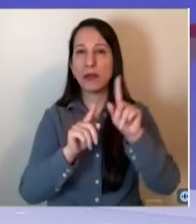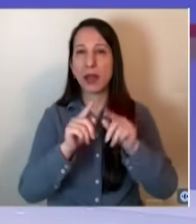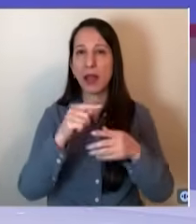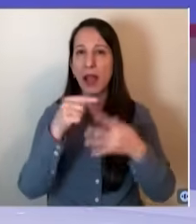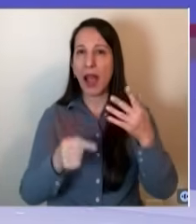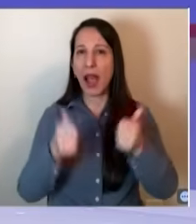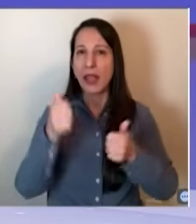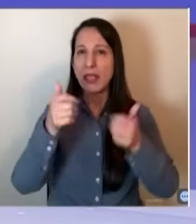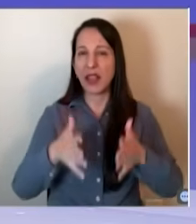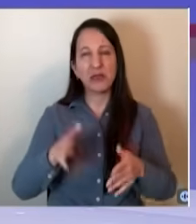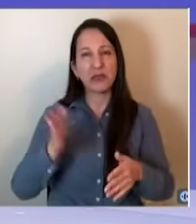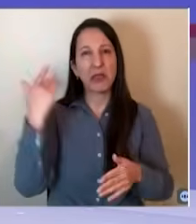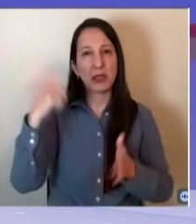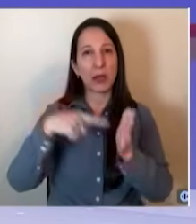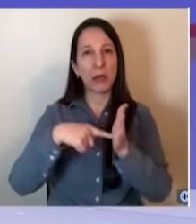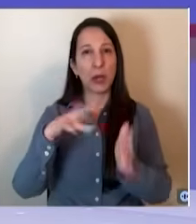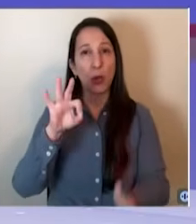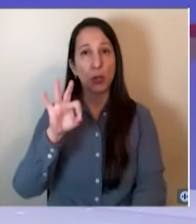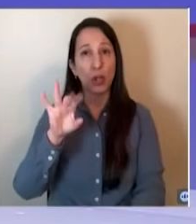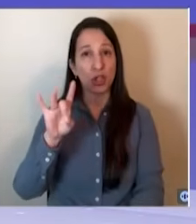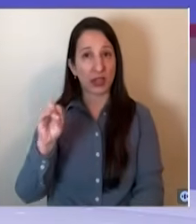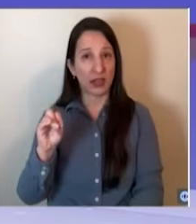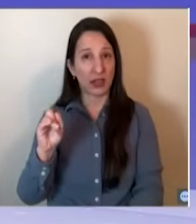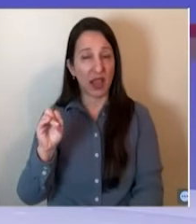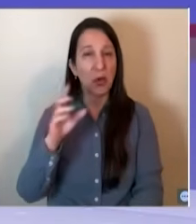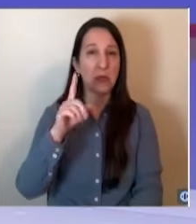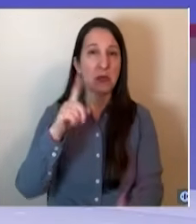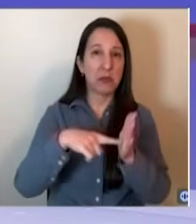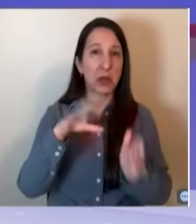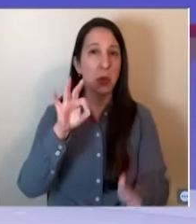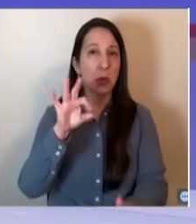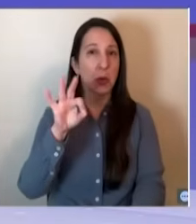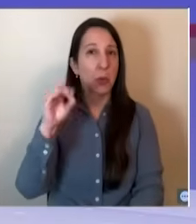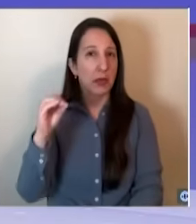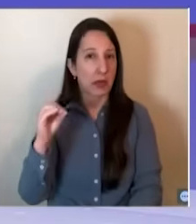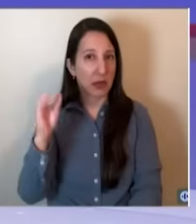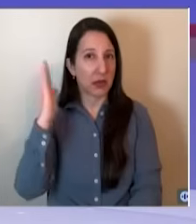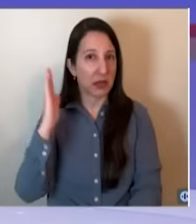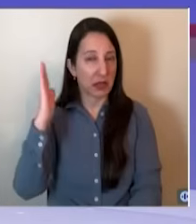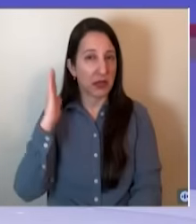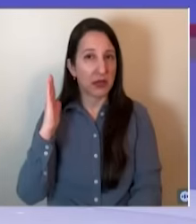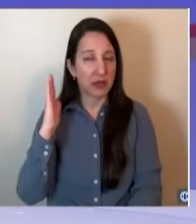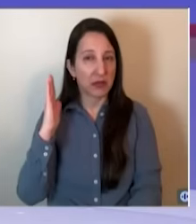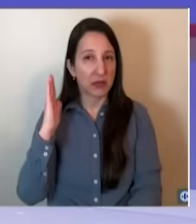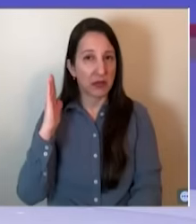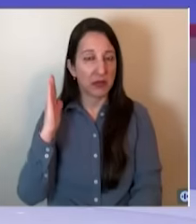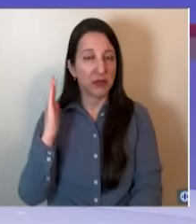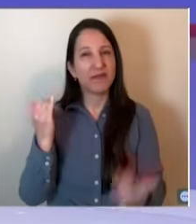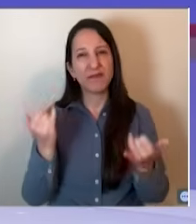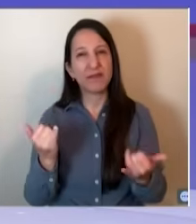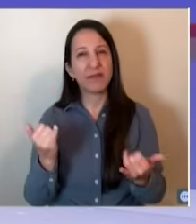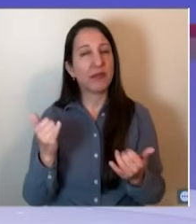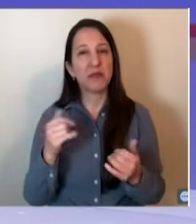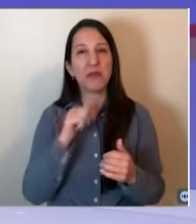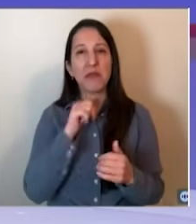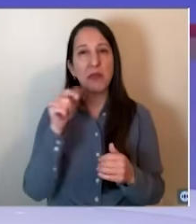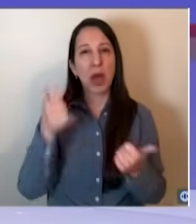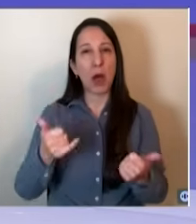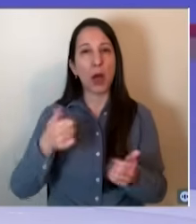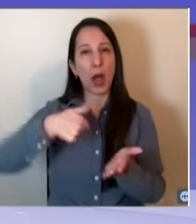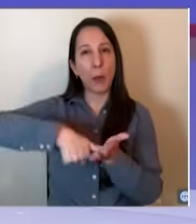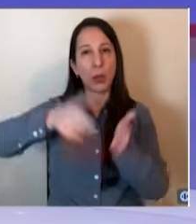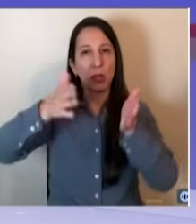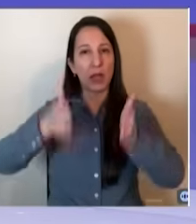ochentero, si se quiere noventero, ¿verdad? Creo que subestimar al votante. Yo soy de los